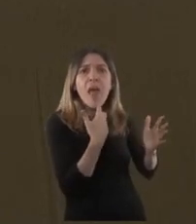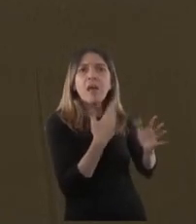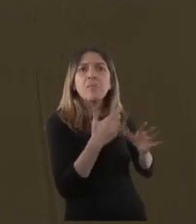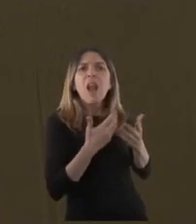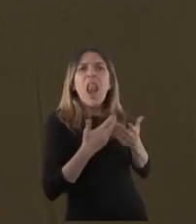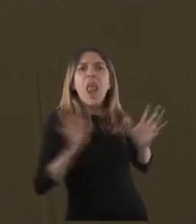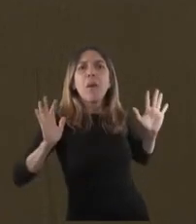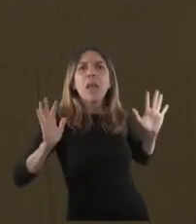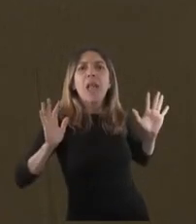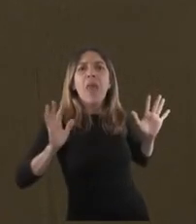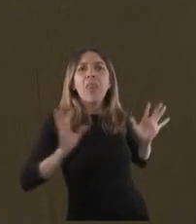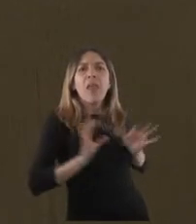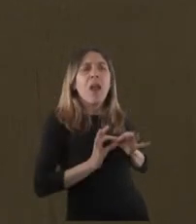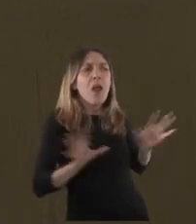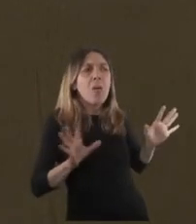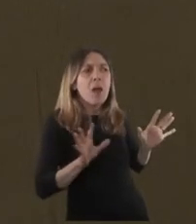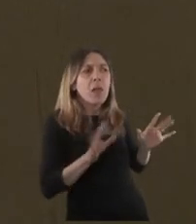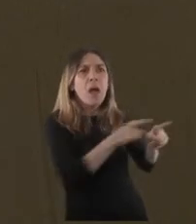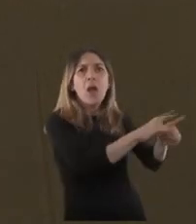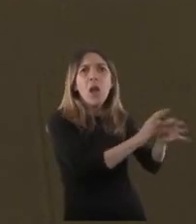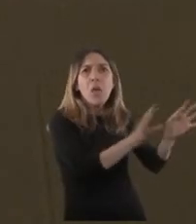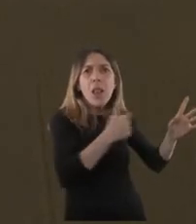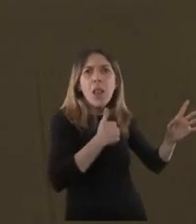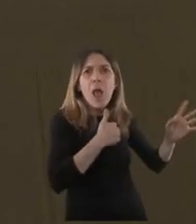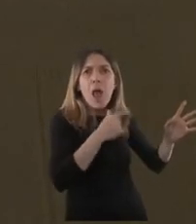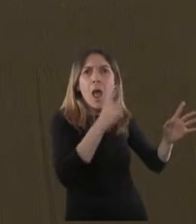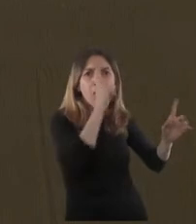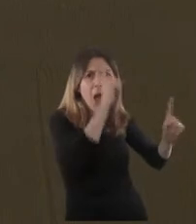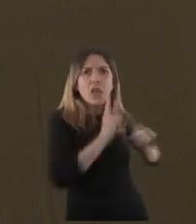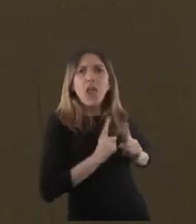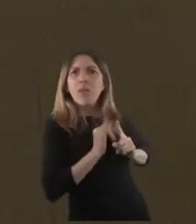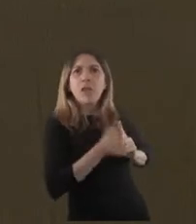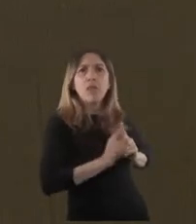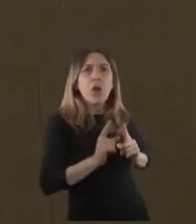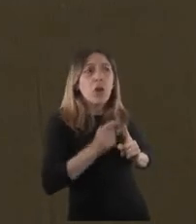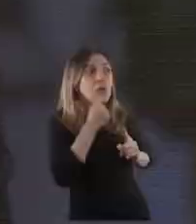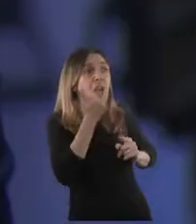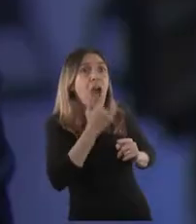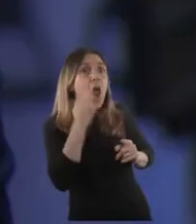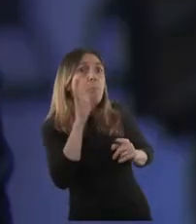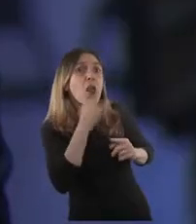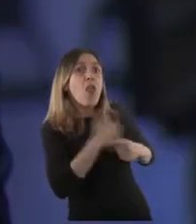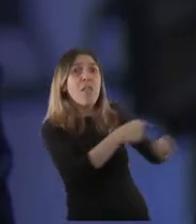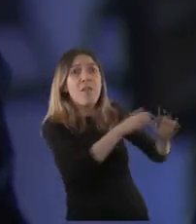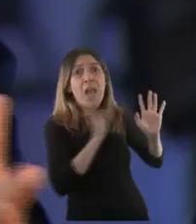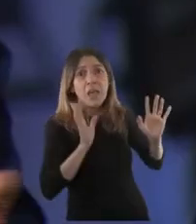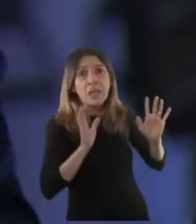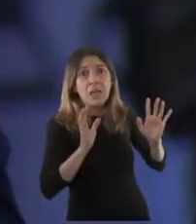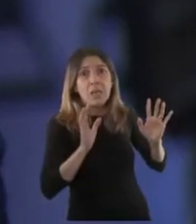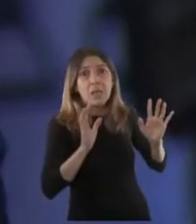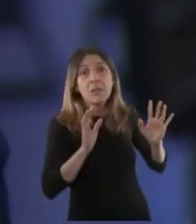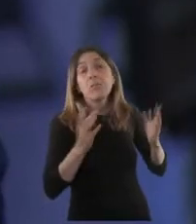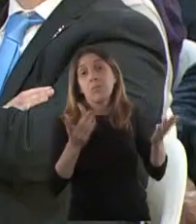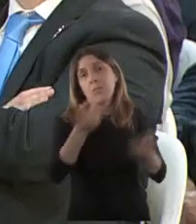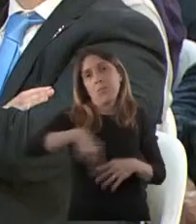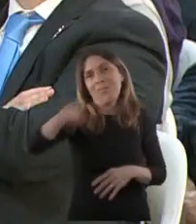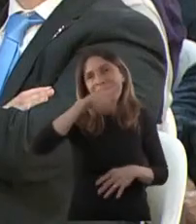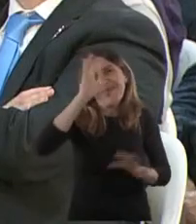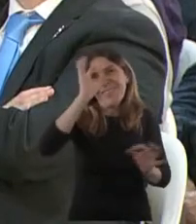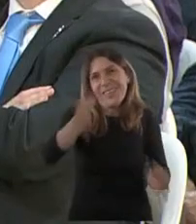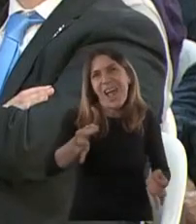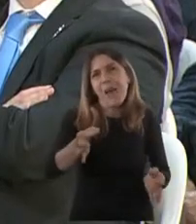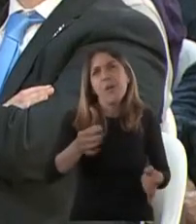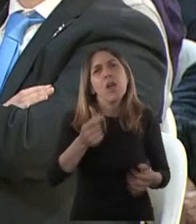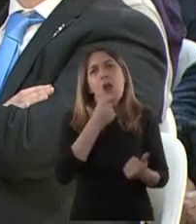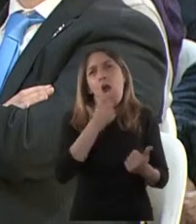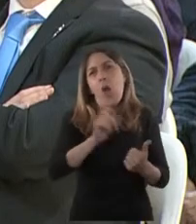libertad también de escuchar plenamente cuando tenemos diferencias. Y todos ustedes saben que no queremos, no